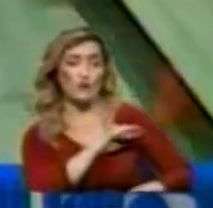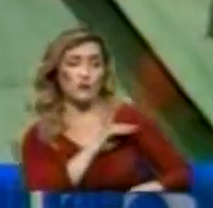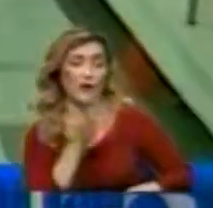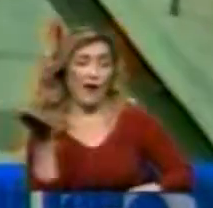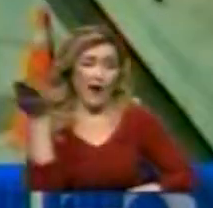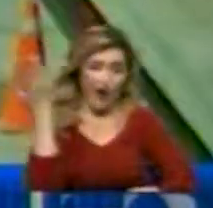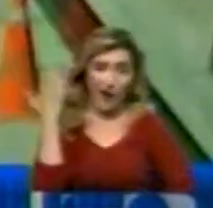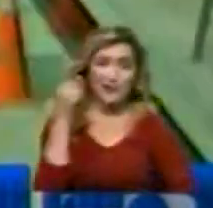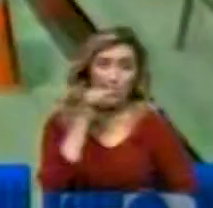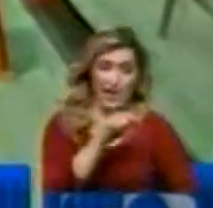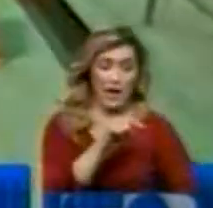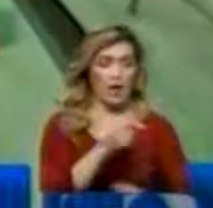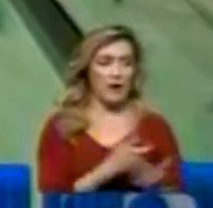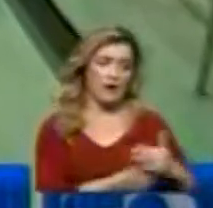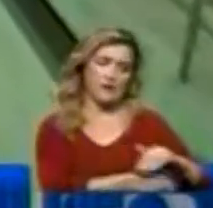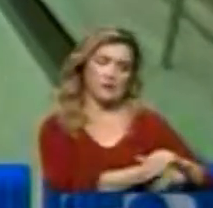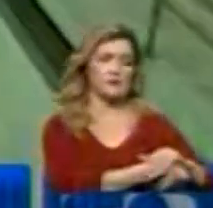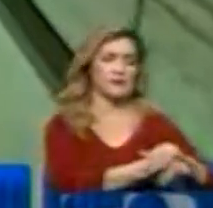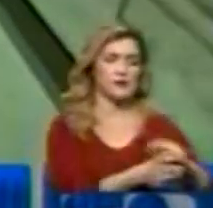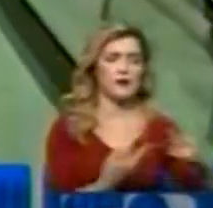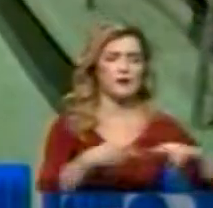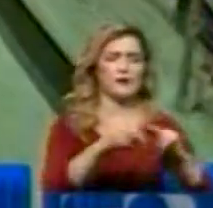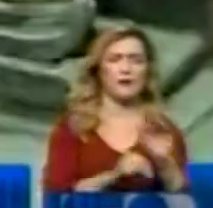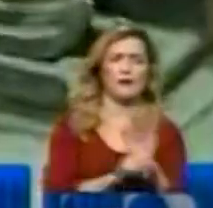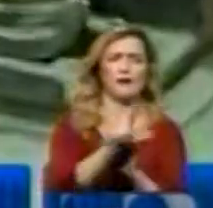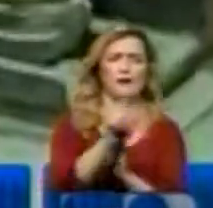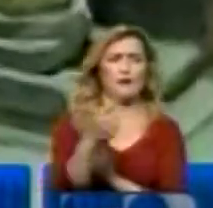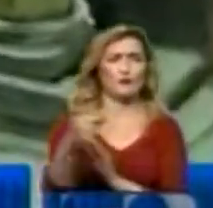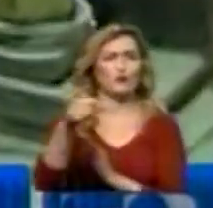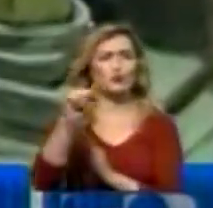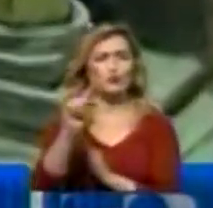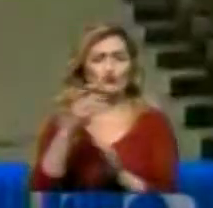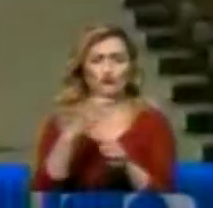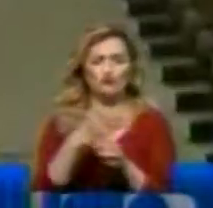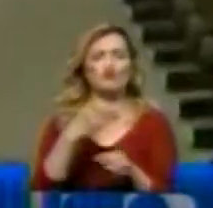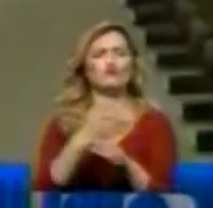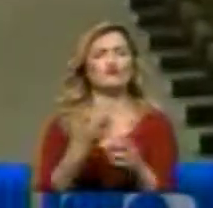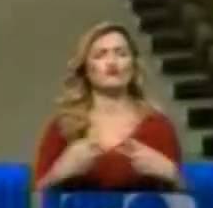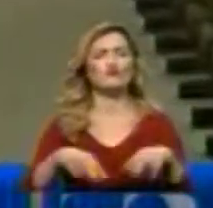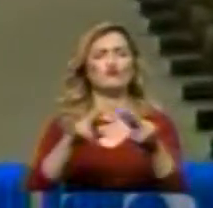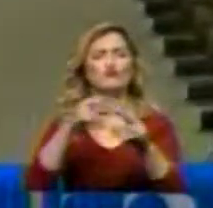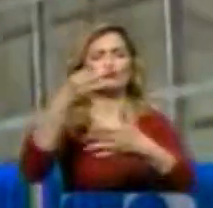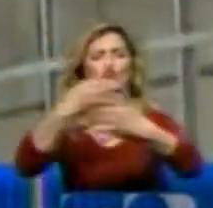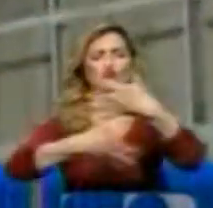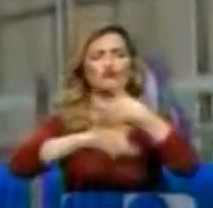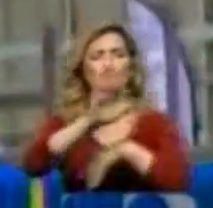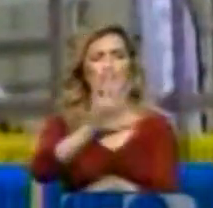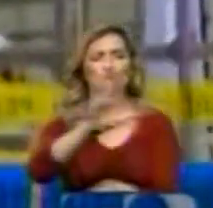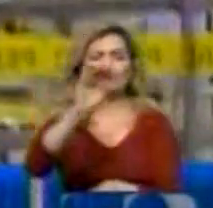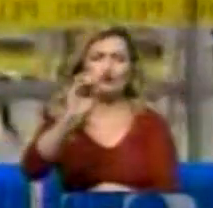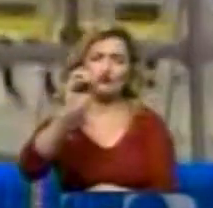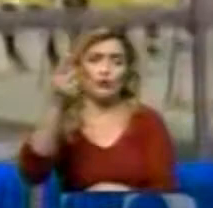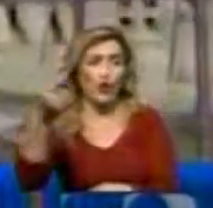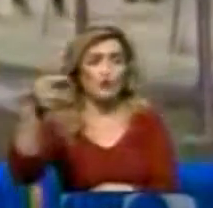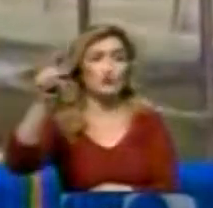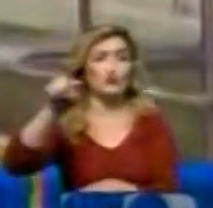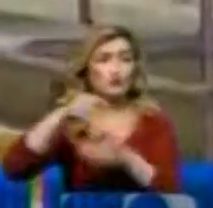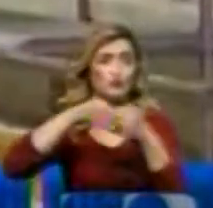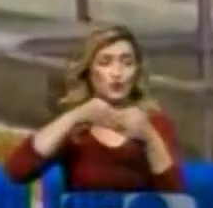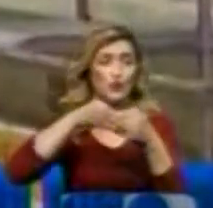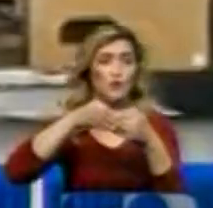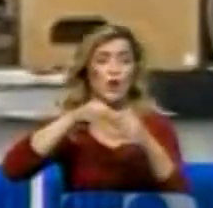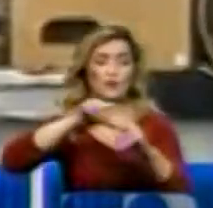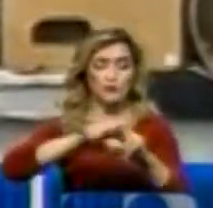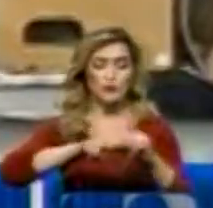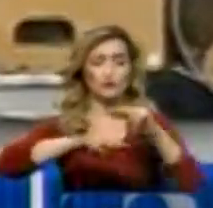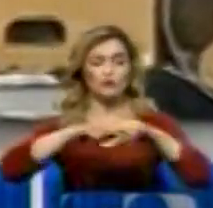hubo un sobreprecio millonario. Calculan que la cifra para el metro de Quito asciende a 500 millones de dólares y para la construcción de la